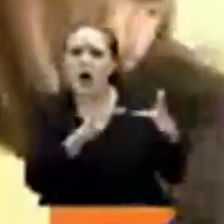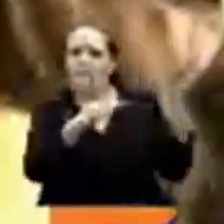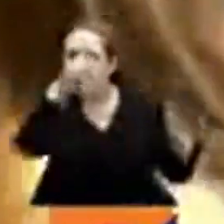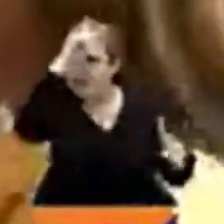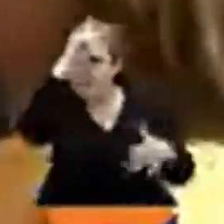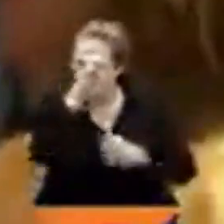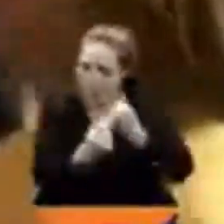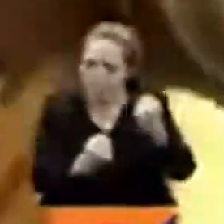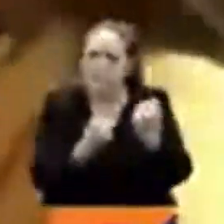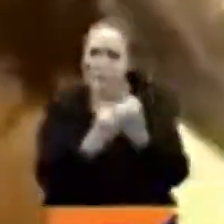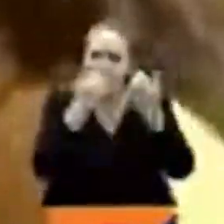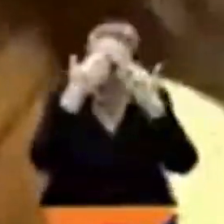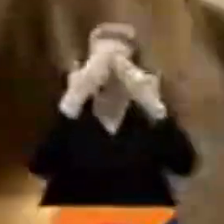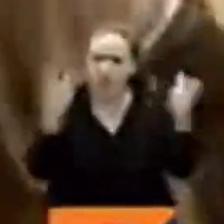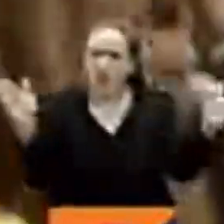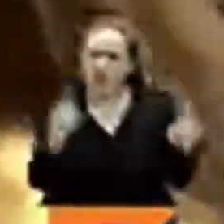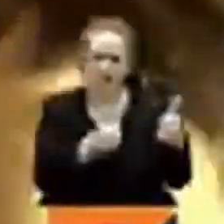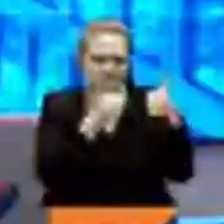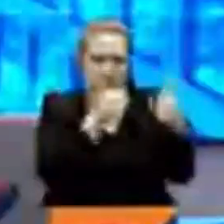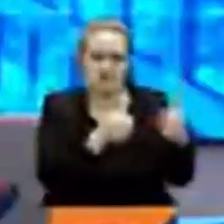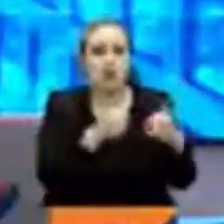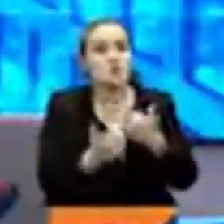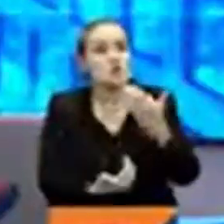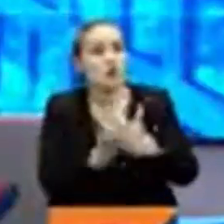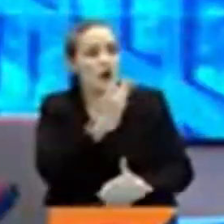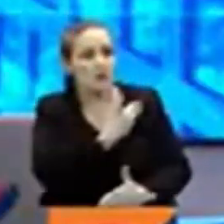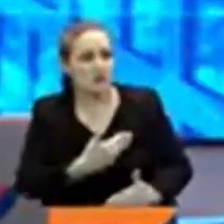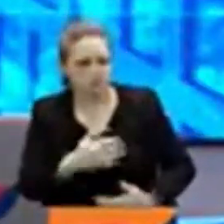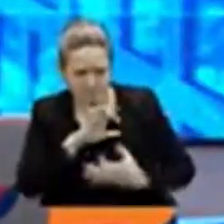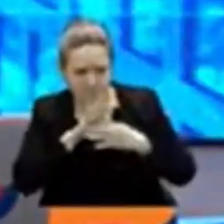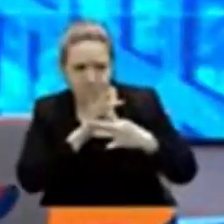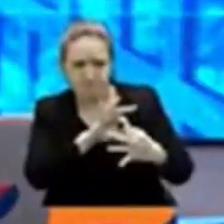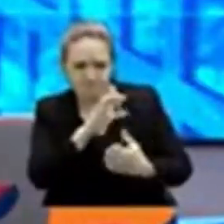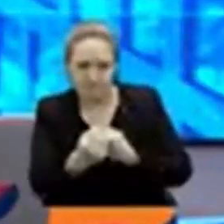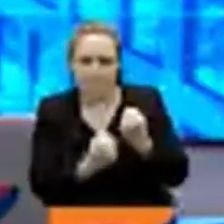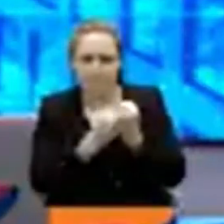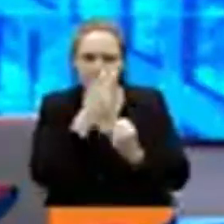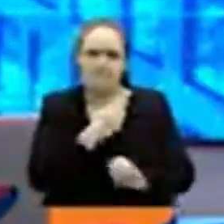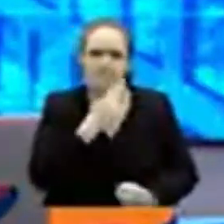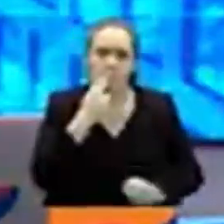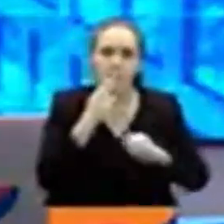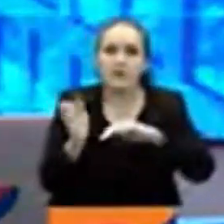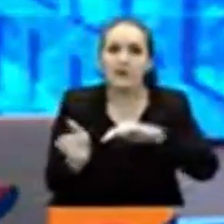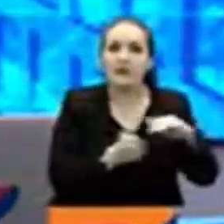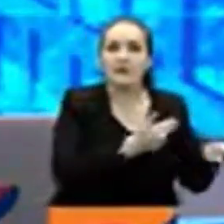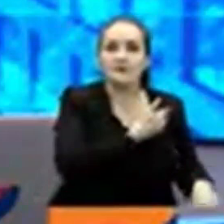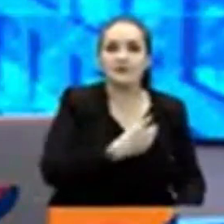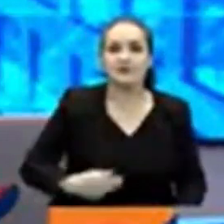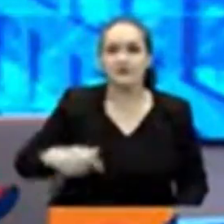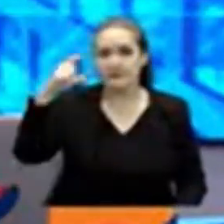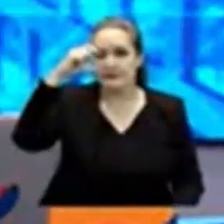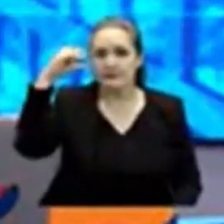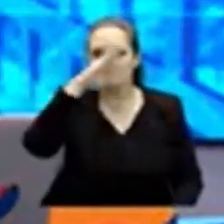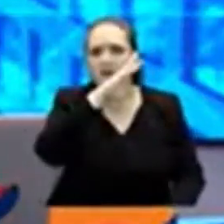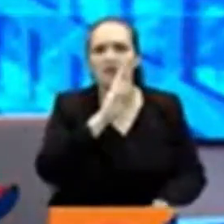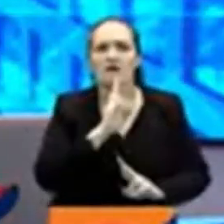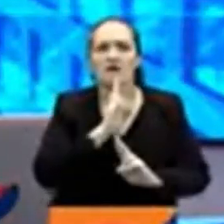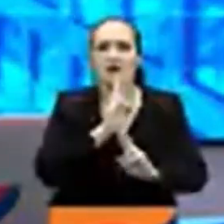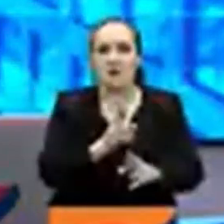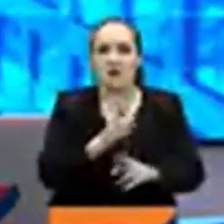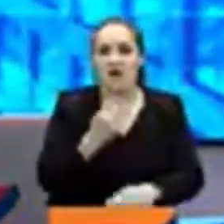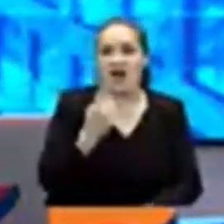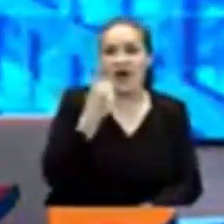democrática y se comprometió a trabajar con la nueva presidenta. Por su parte, el presidente de la República, Gustavo Petro, se pronunció un día después